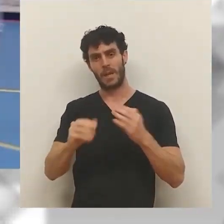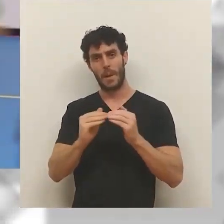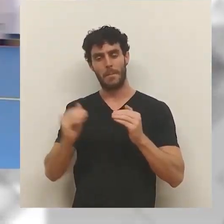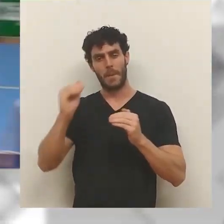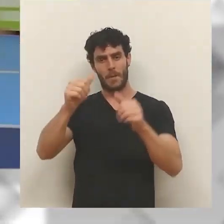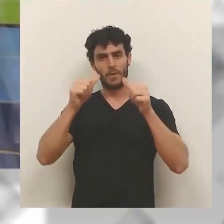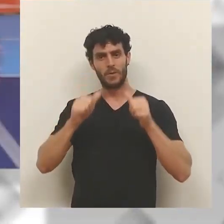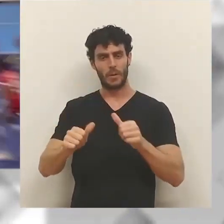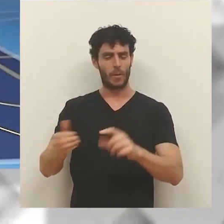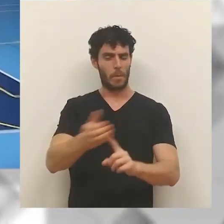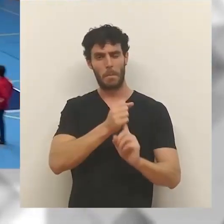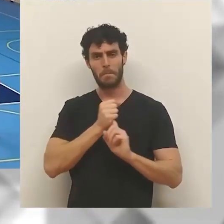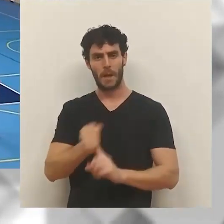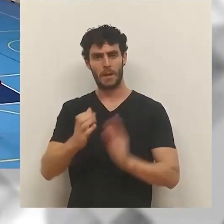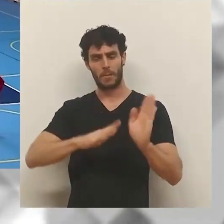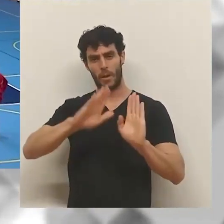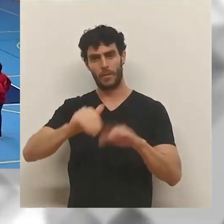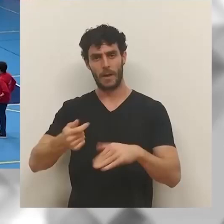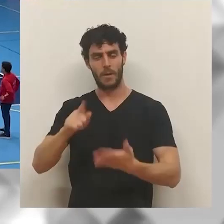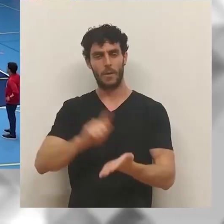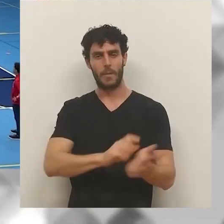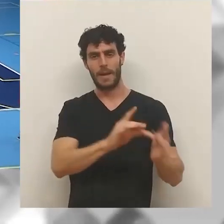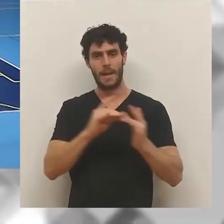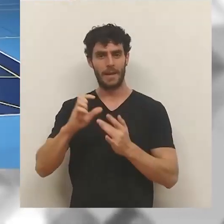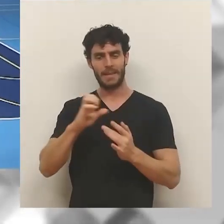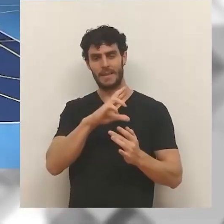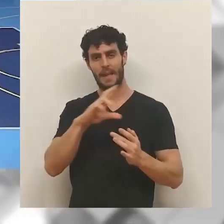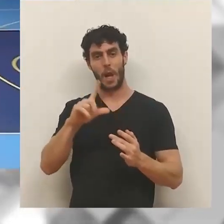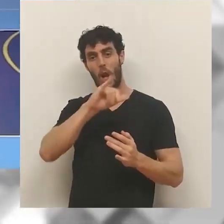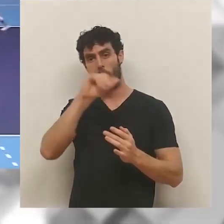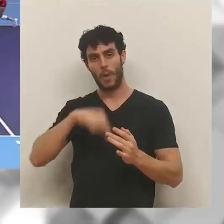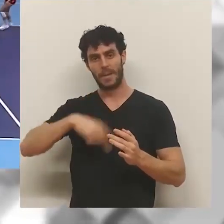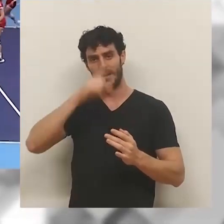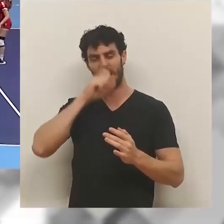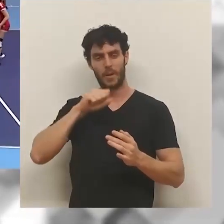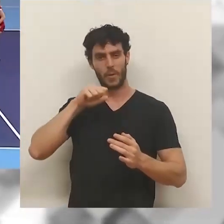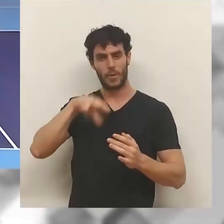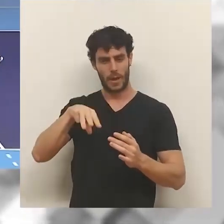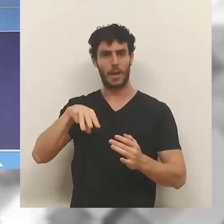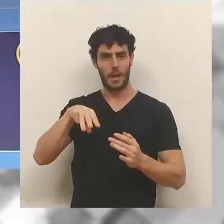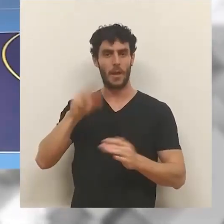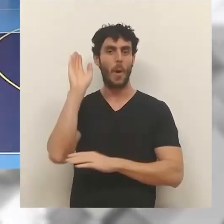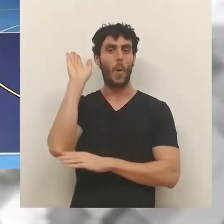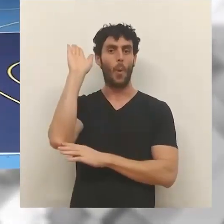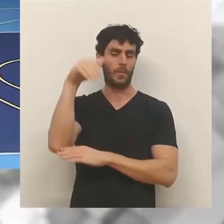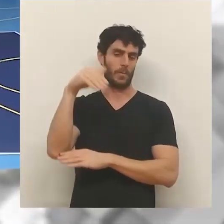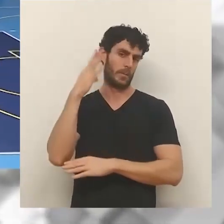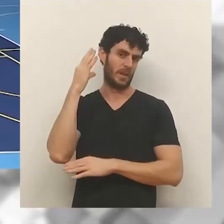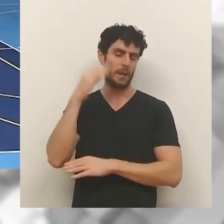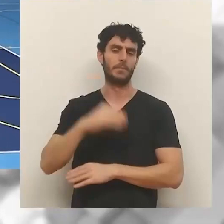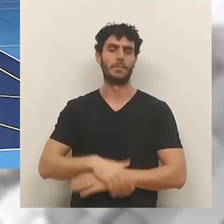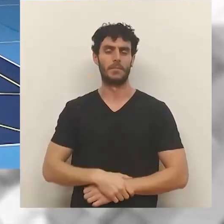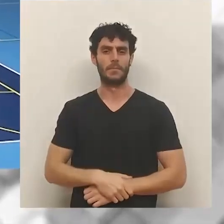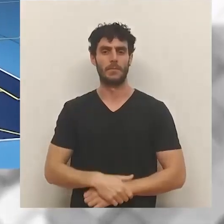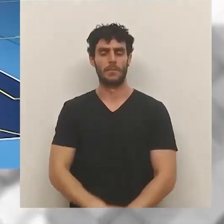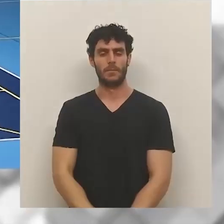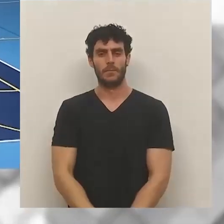primeros clasificados y jugar el playoff por el título a final de temporada. Liderado de nuevo por Ester López, Aro cuenta este año con 13 jugadoras.